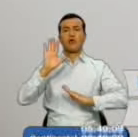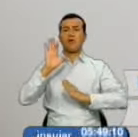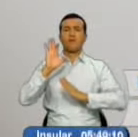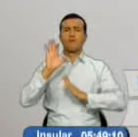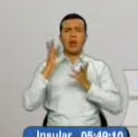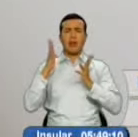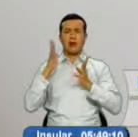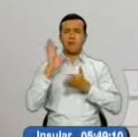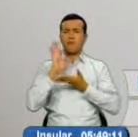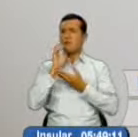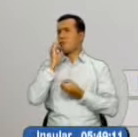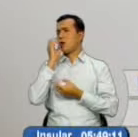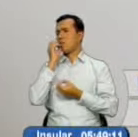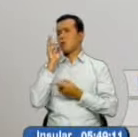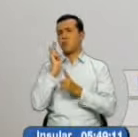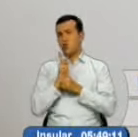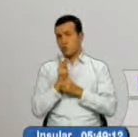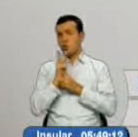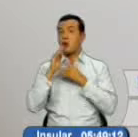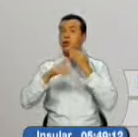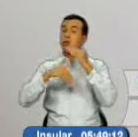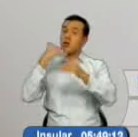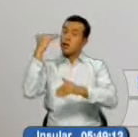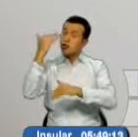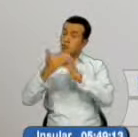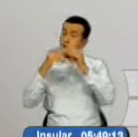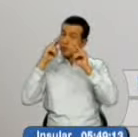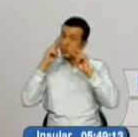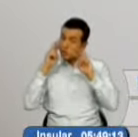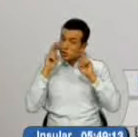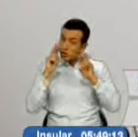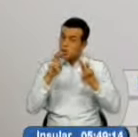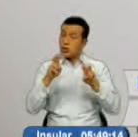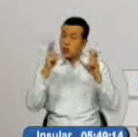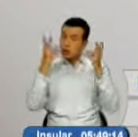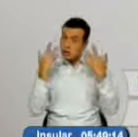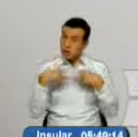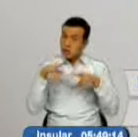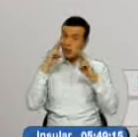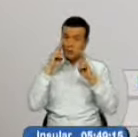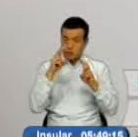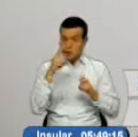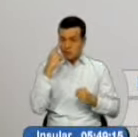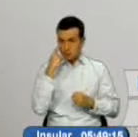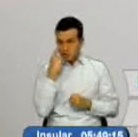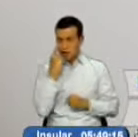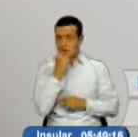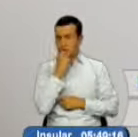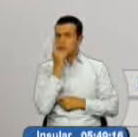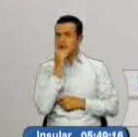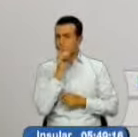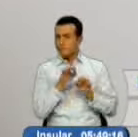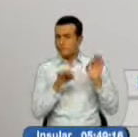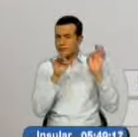Posteriormente, en caso de que lo que se obtenga de la investigación sea considerado importante, pues entonces